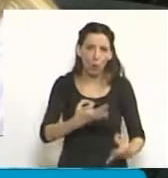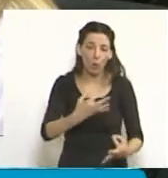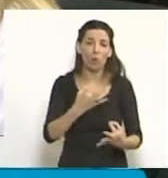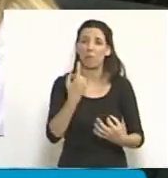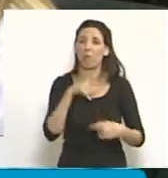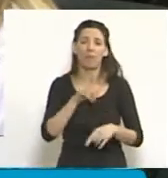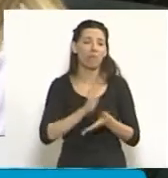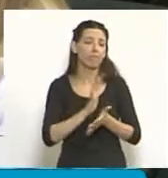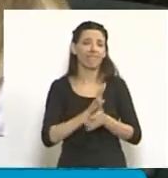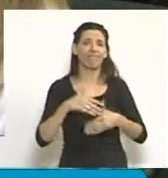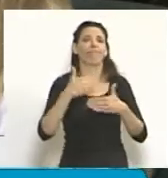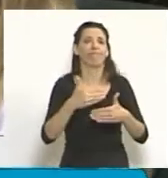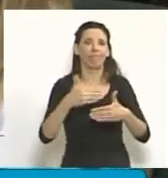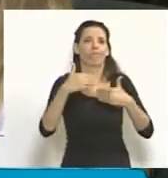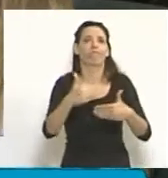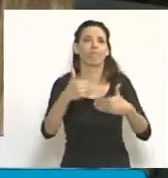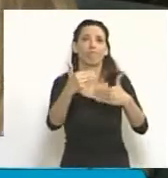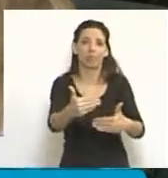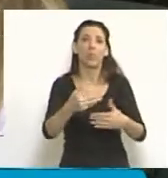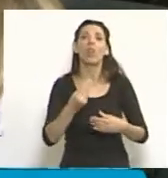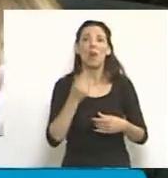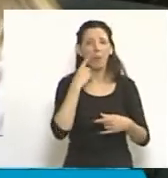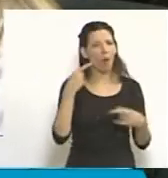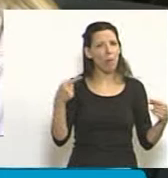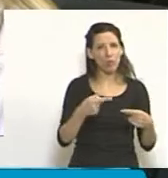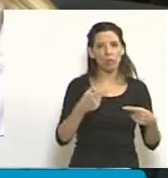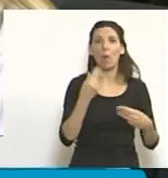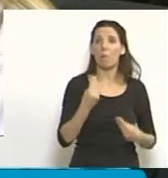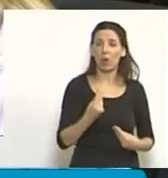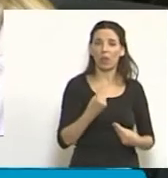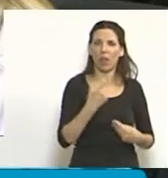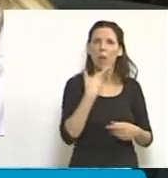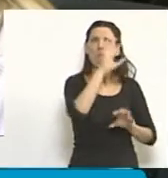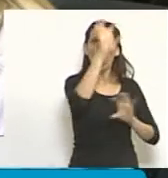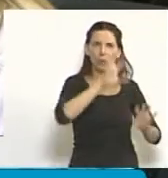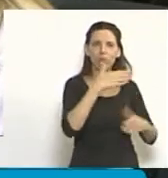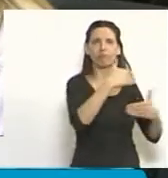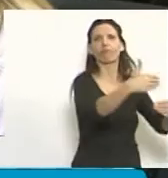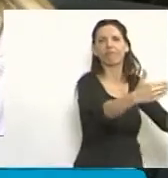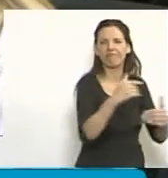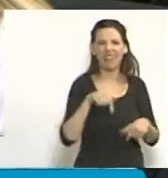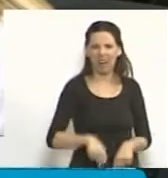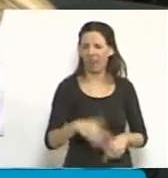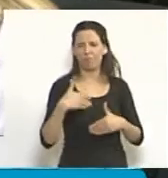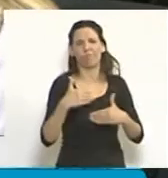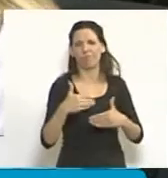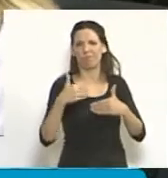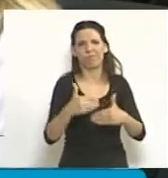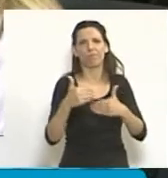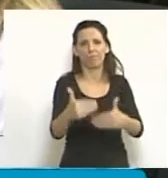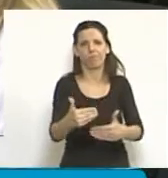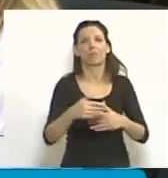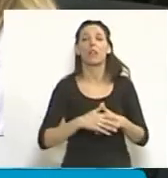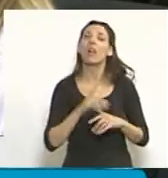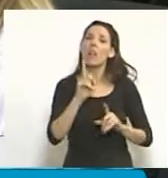esto se ha venido postergando a contramano de los avances que se hicieron en muchas de las provincias. Sin embargo, creo que hay que